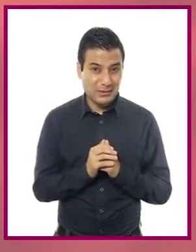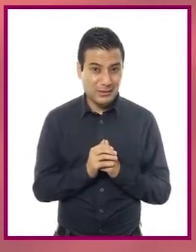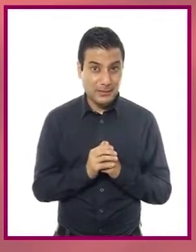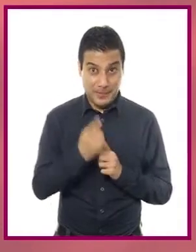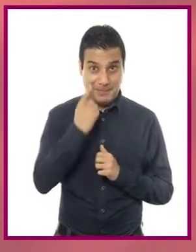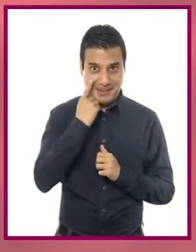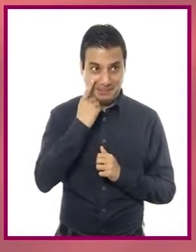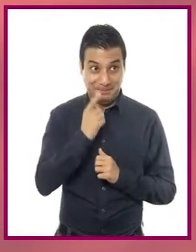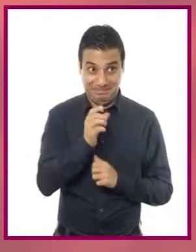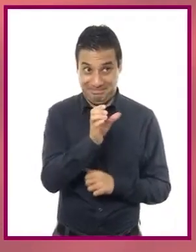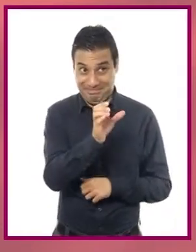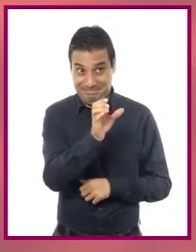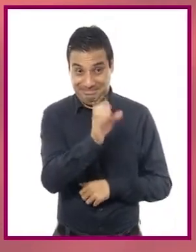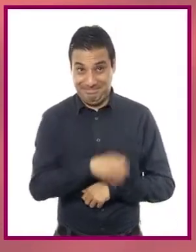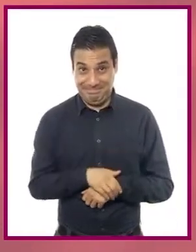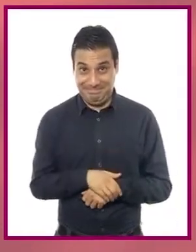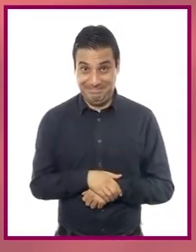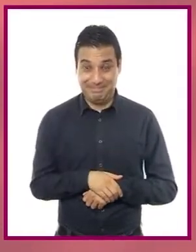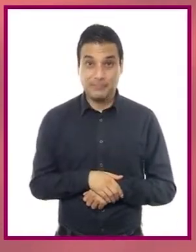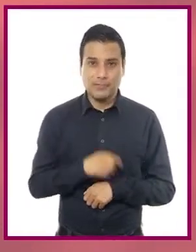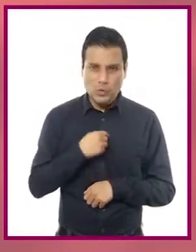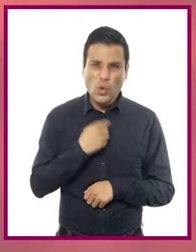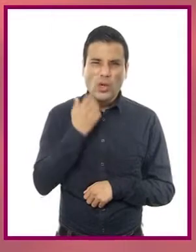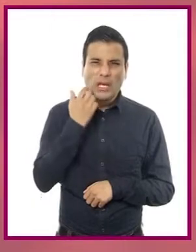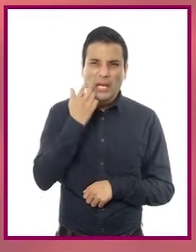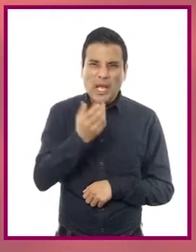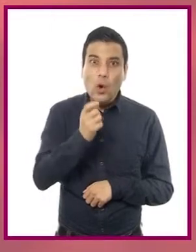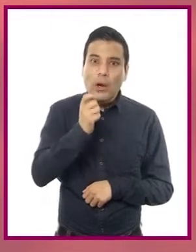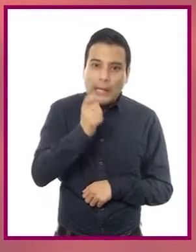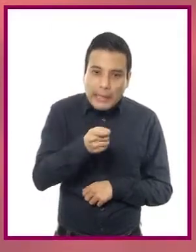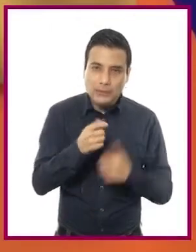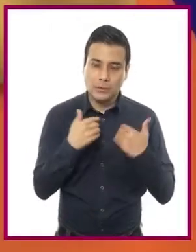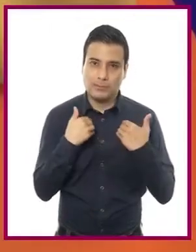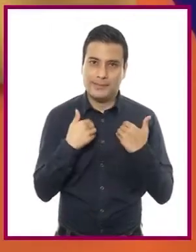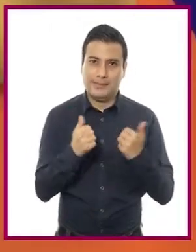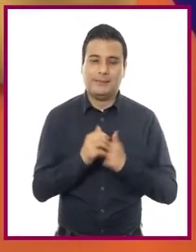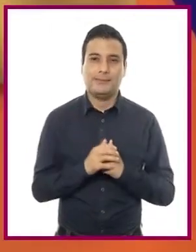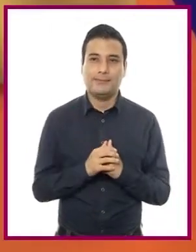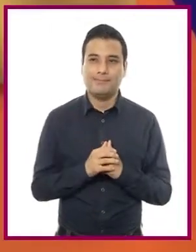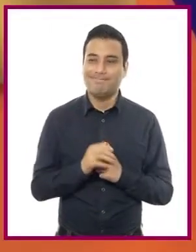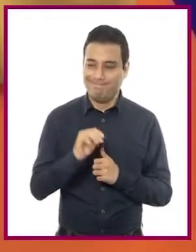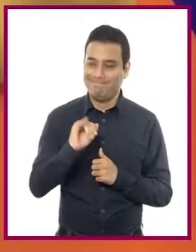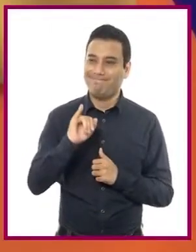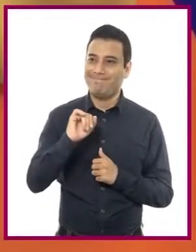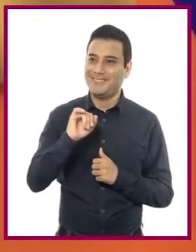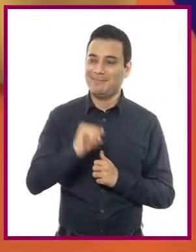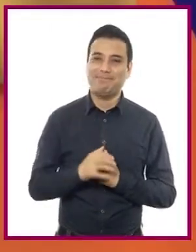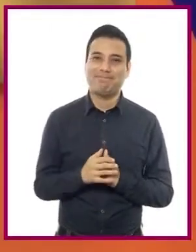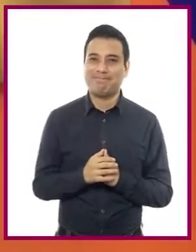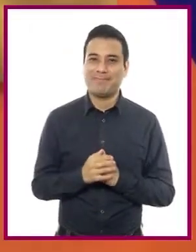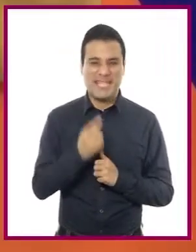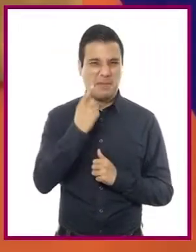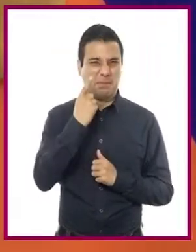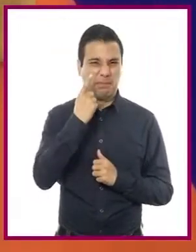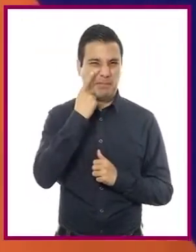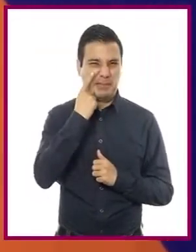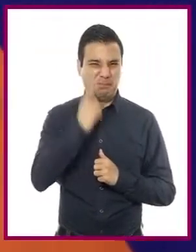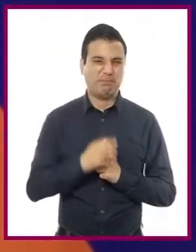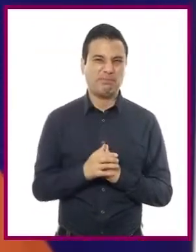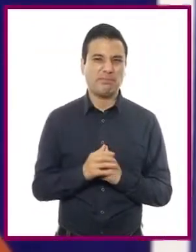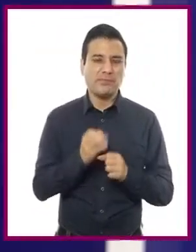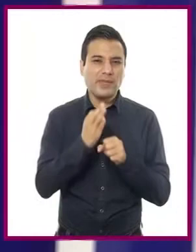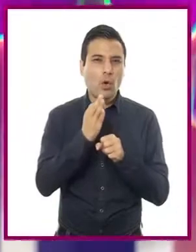Es este. De verdad quiero entender su contenido y temática. Claro, Enrique. ¿Qué te parece